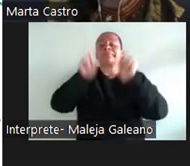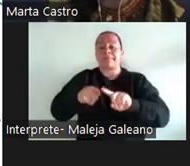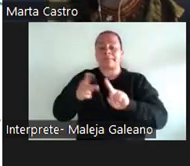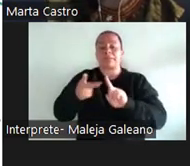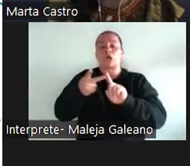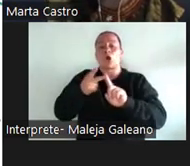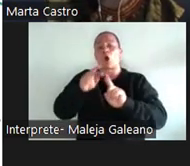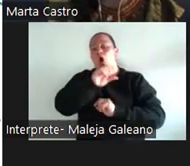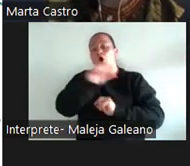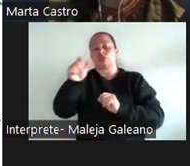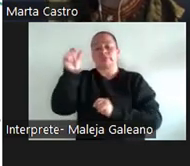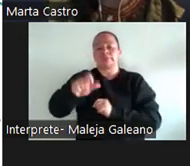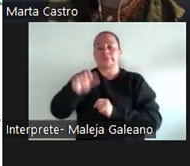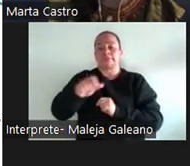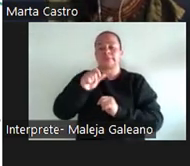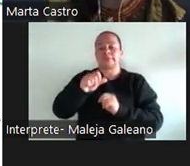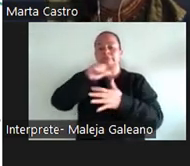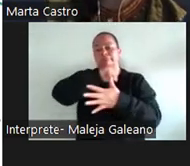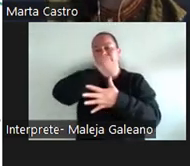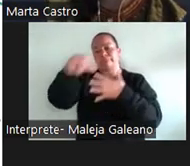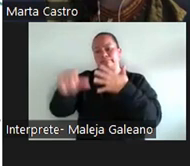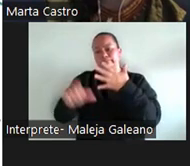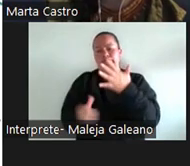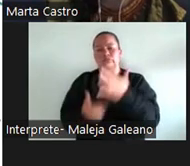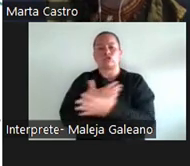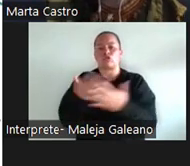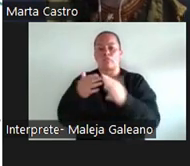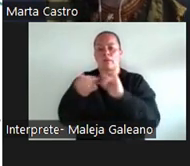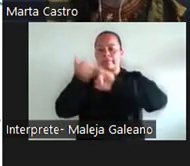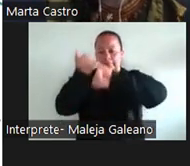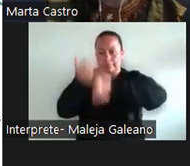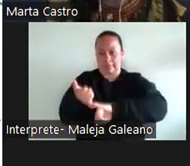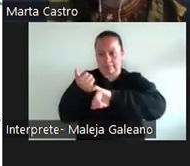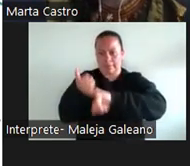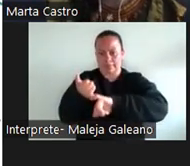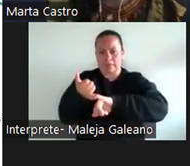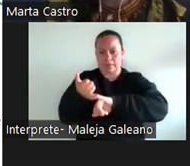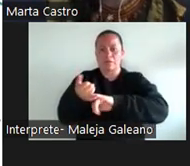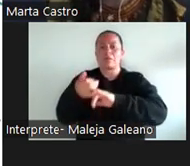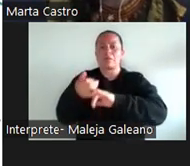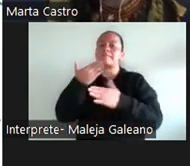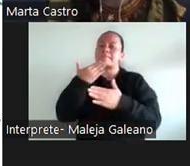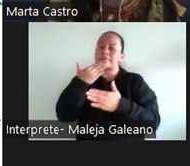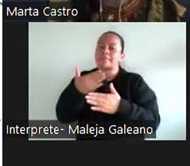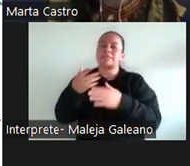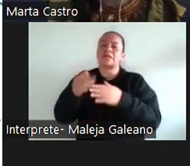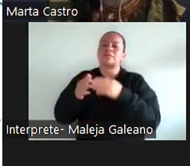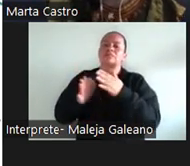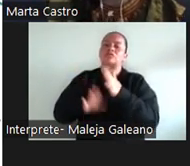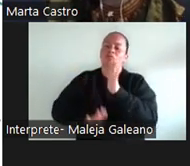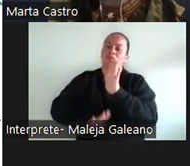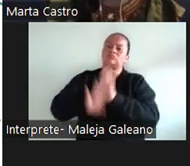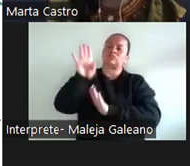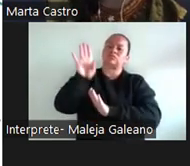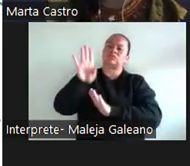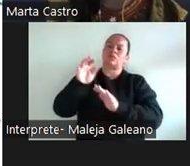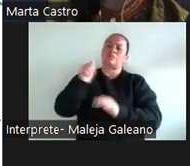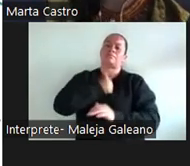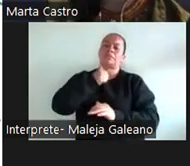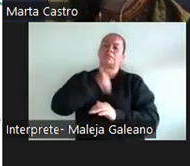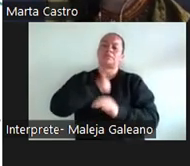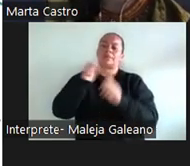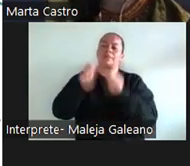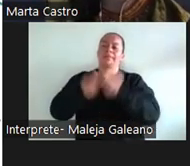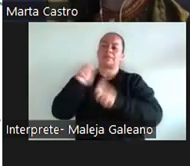necesidades derivadas de la la condición de dependencia que permitan un desenvolvimiento cotidiano de la persona dependiente y